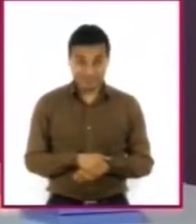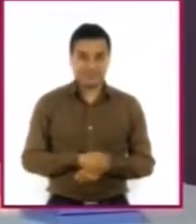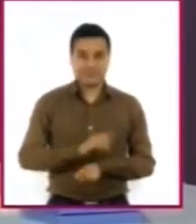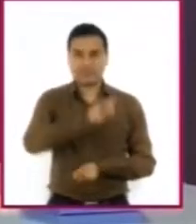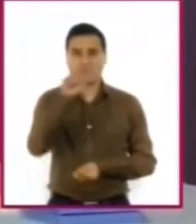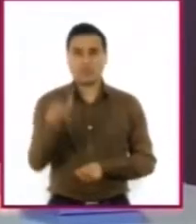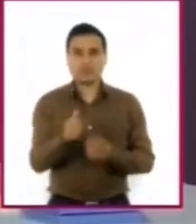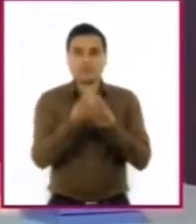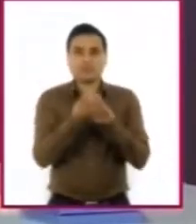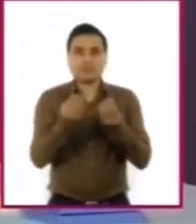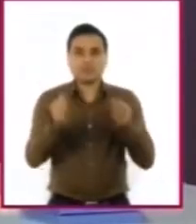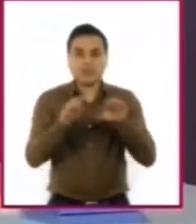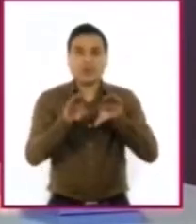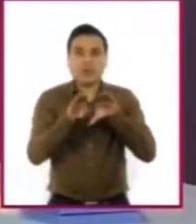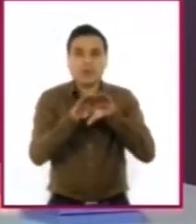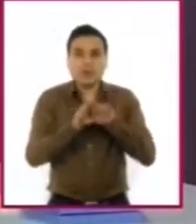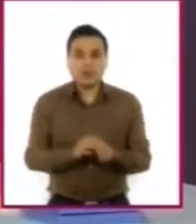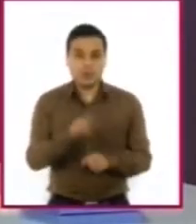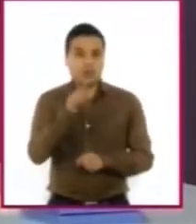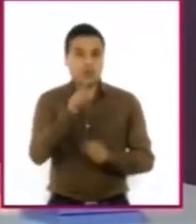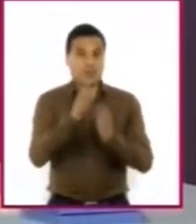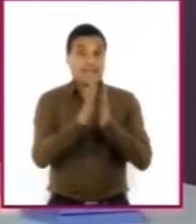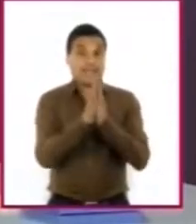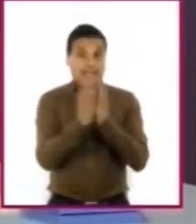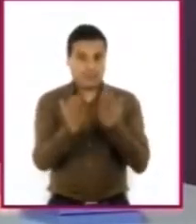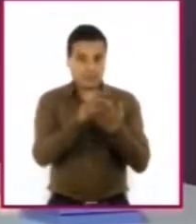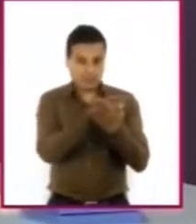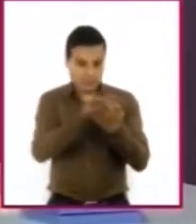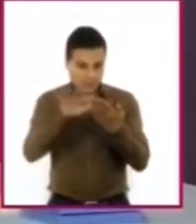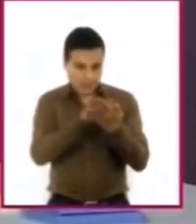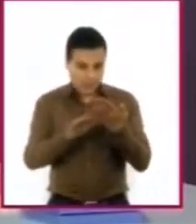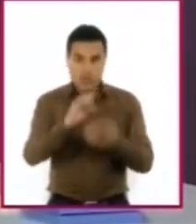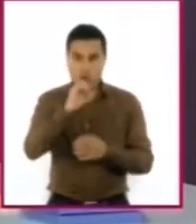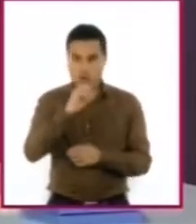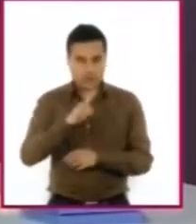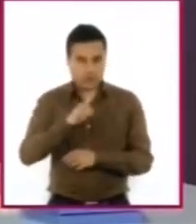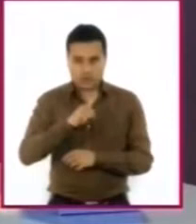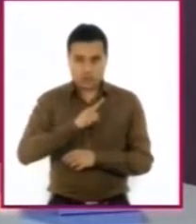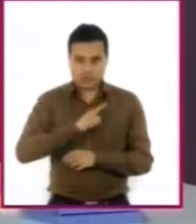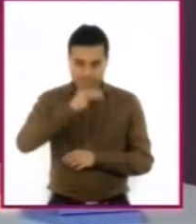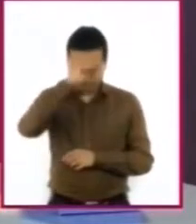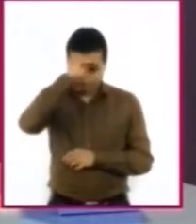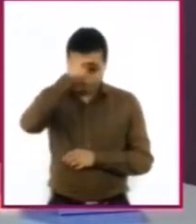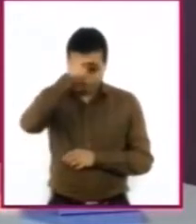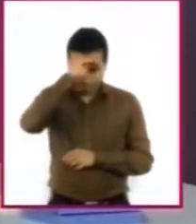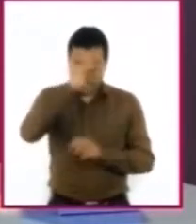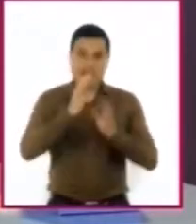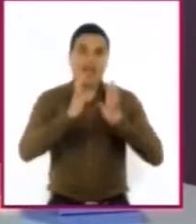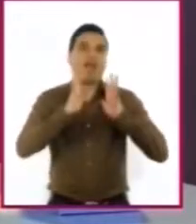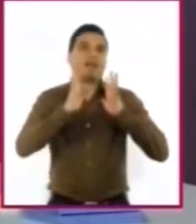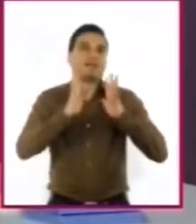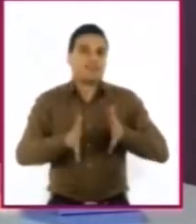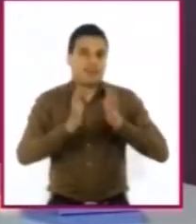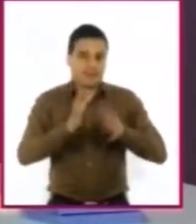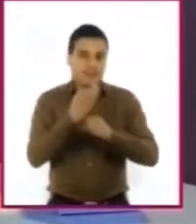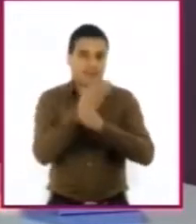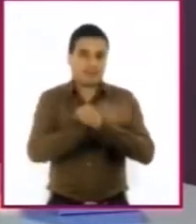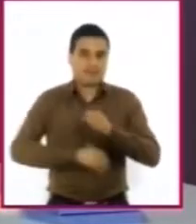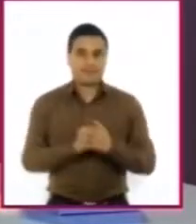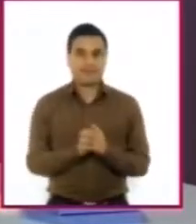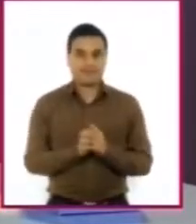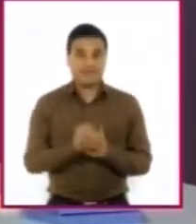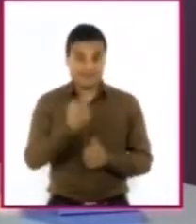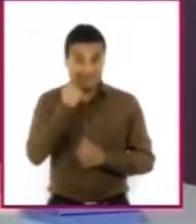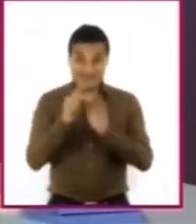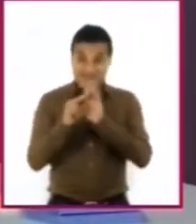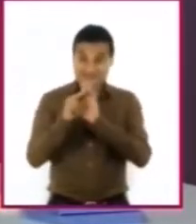resolver al revisar tu libro de texto o al reflexionar en torno a los problemas que se presentarán. Observa con atención el